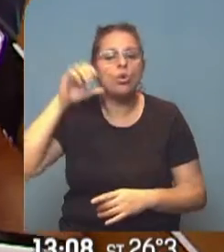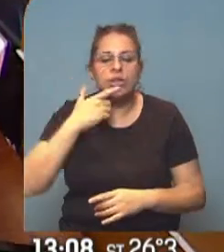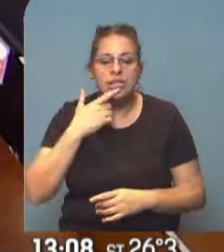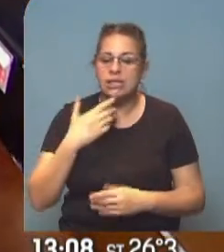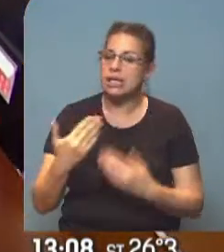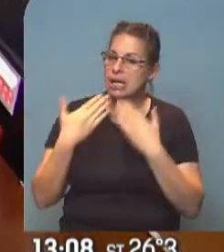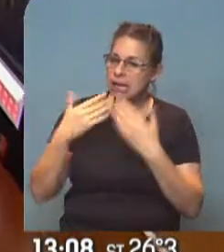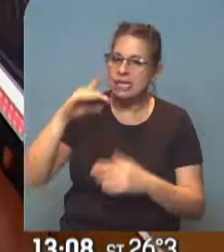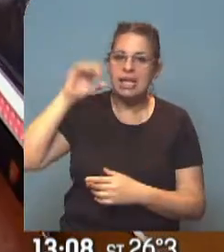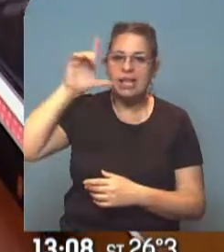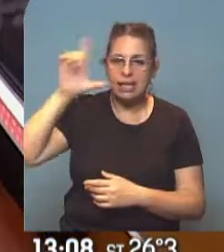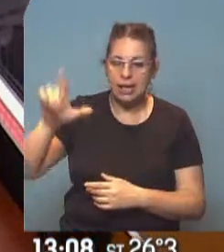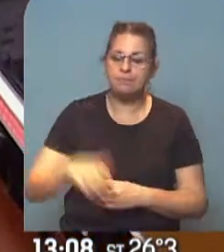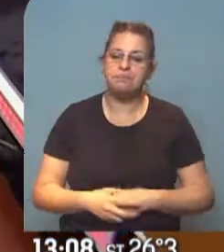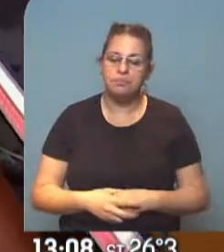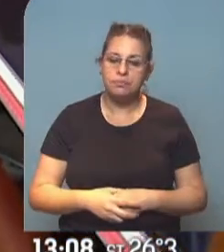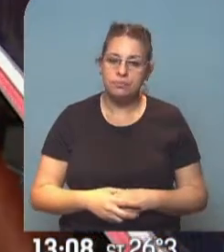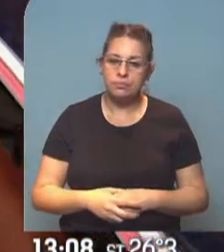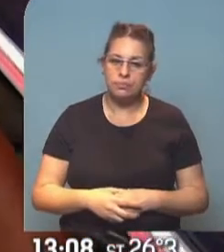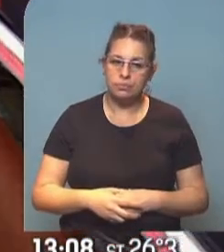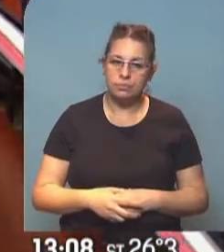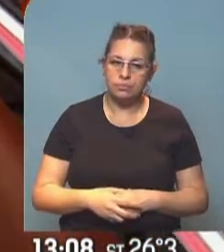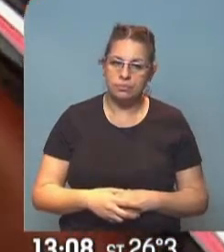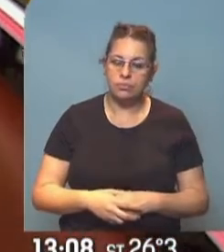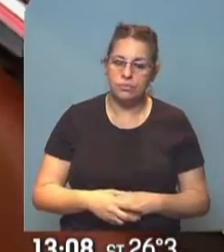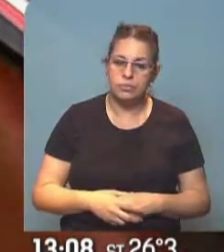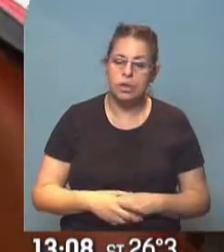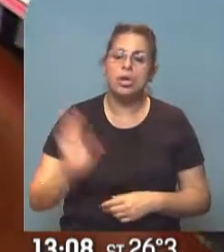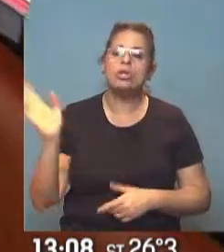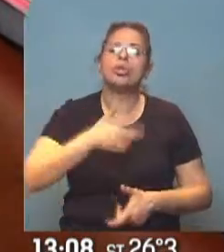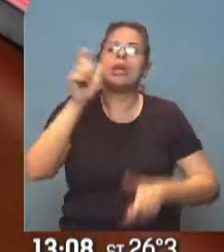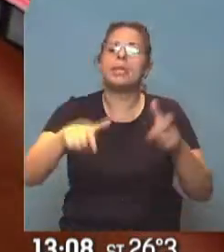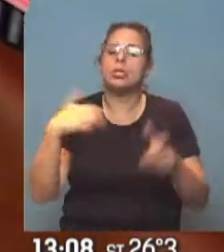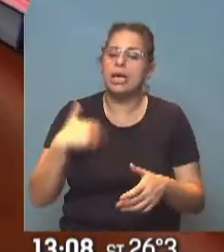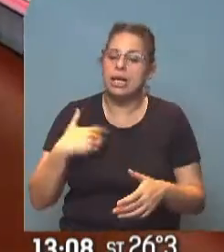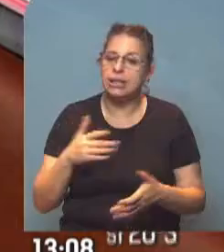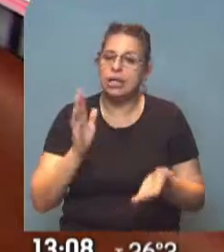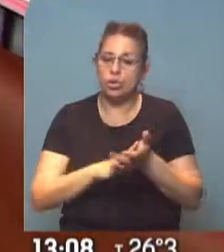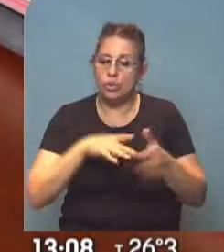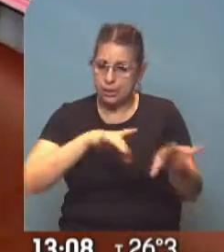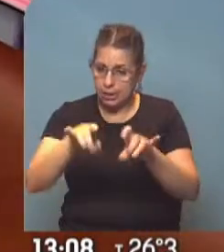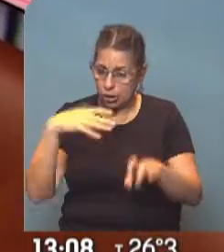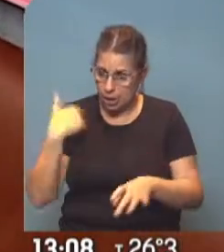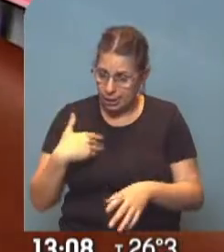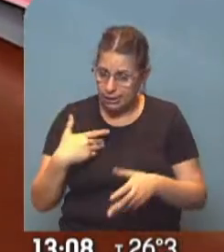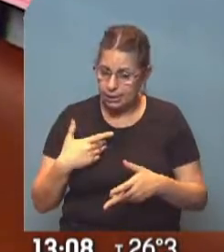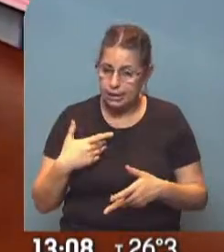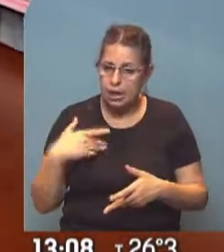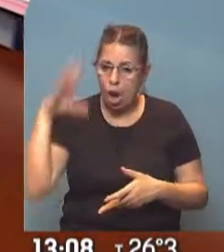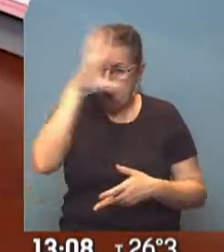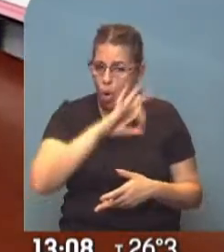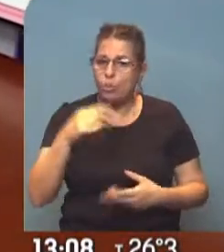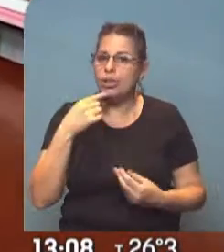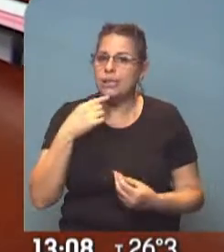Bien, gracias Daniel. A ver, creo que el gran denominador común de los argentinos en materia de nuestra selección nacional de fútbol es que no nos